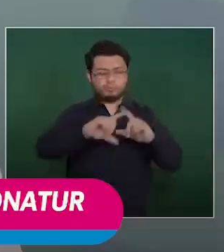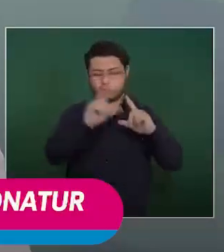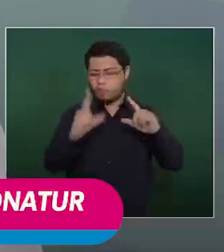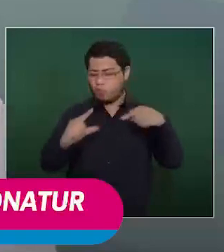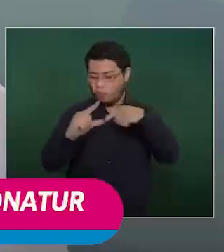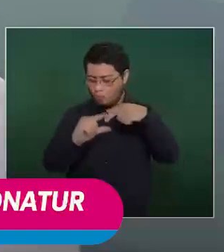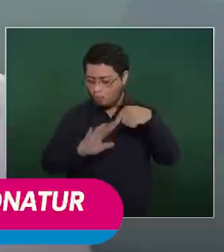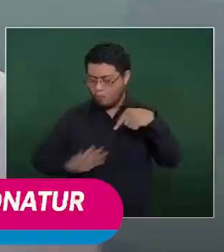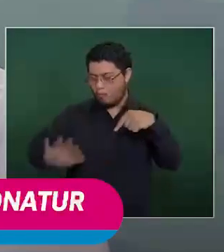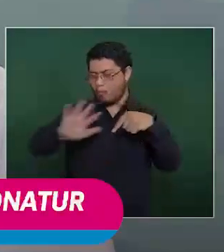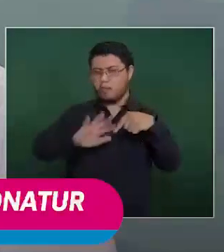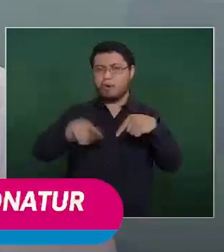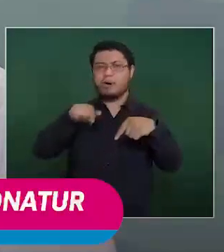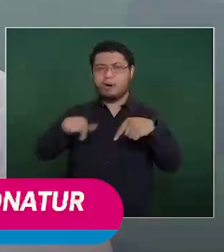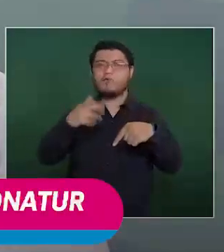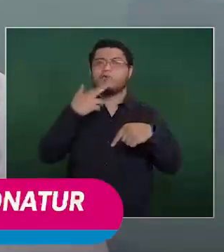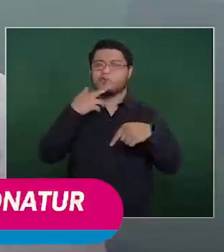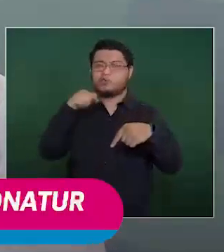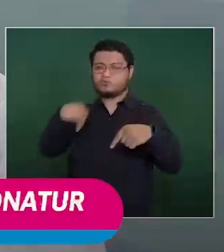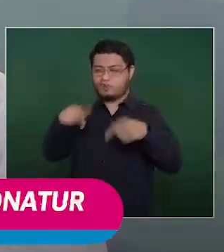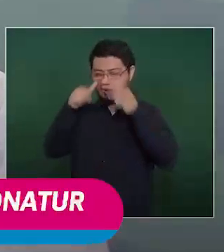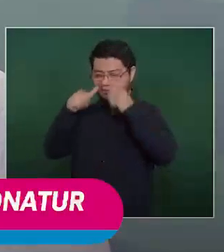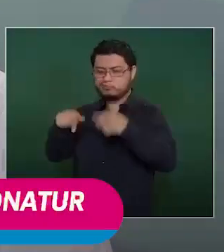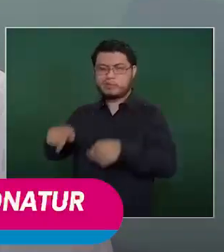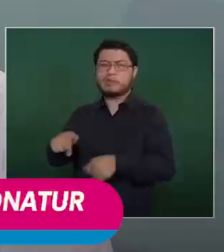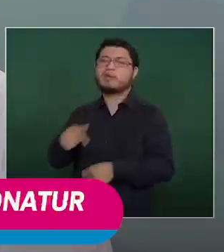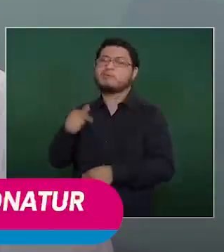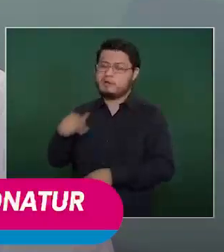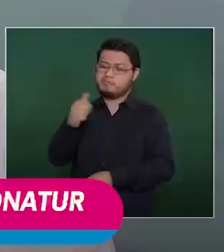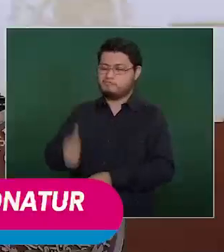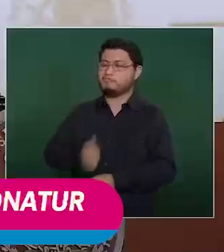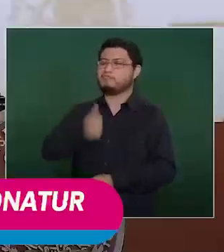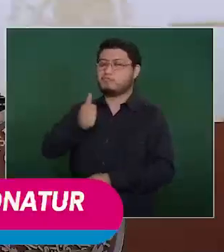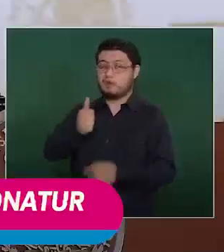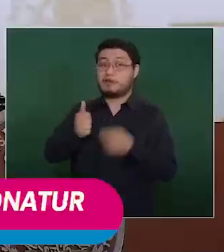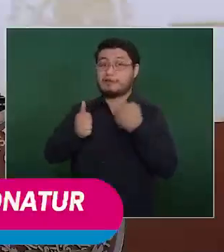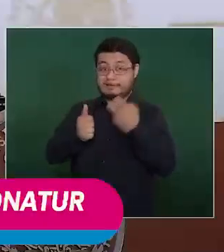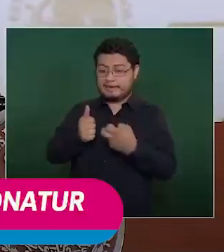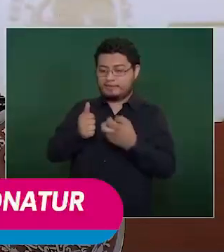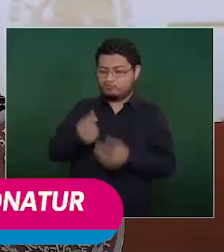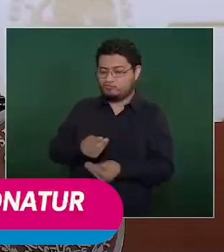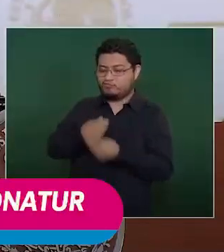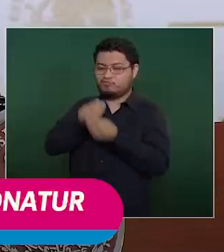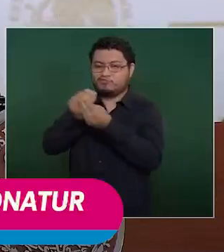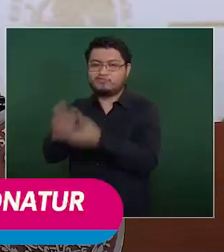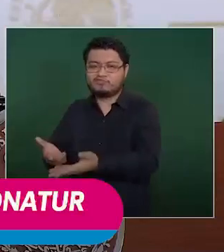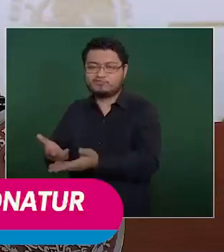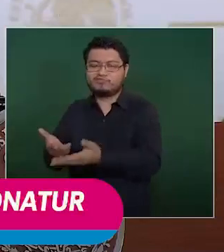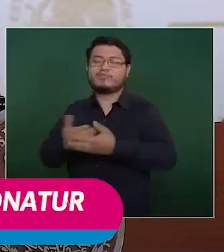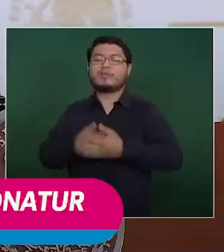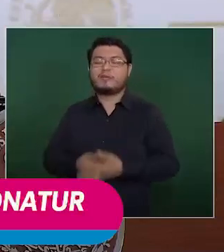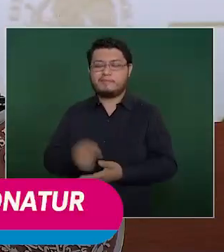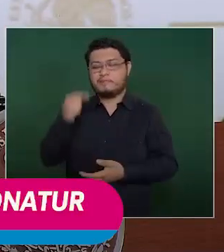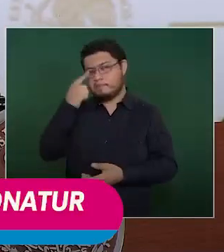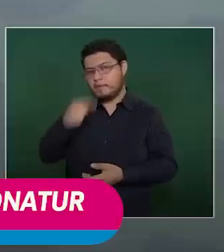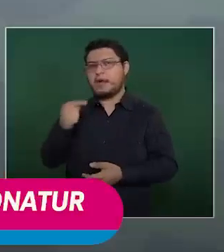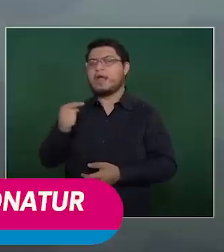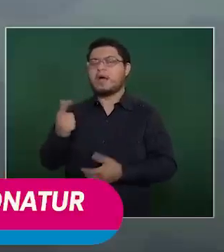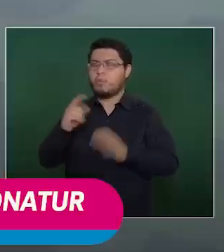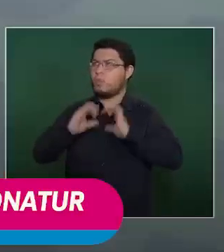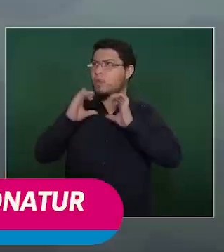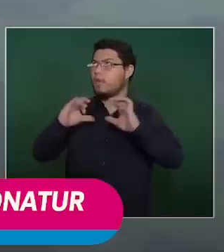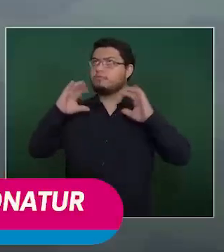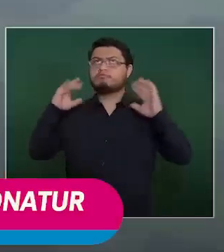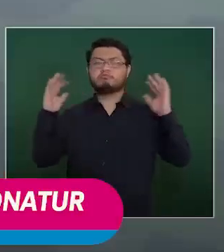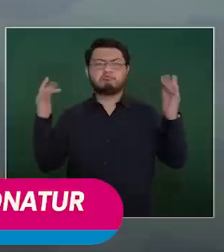para el uso de la industria también se va a proveer. Esa es una aportación que Pemex hace para la contribución del medio ambiente